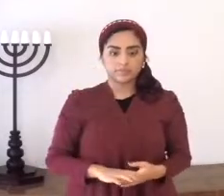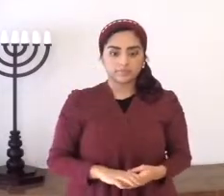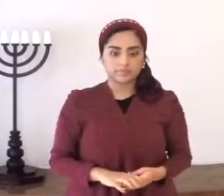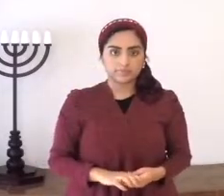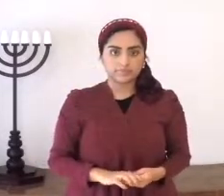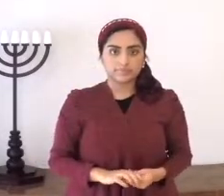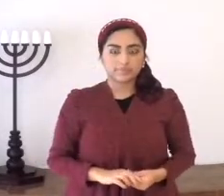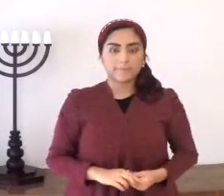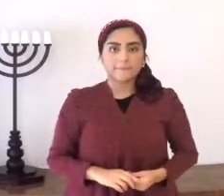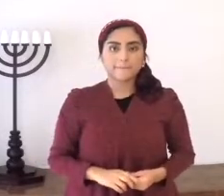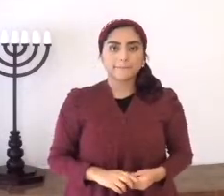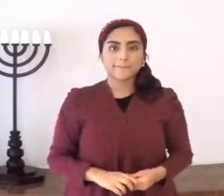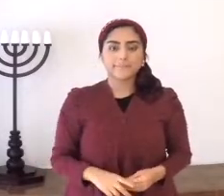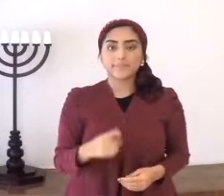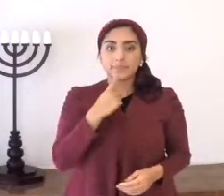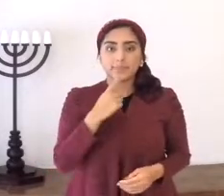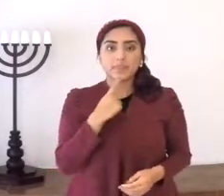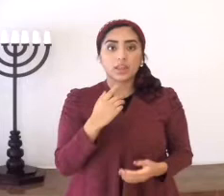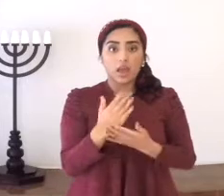Judas,